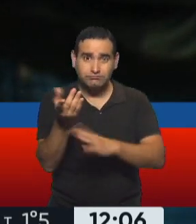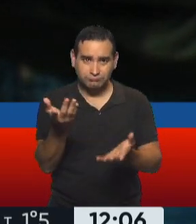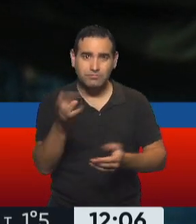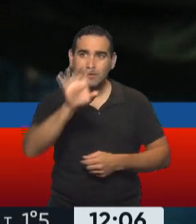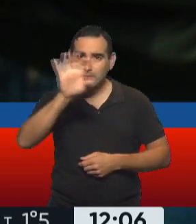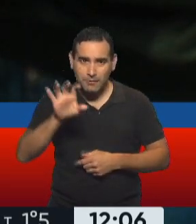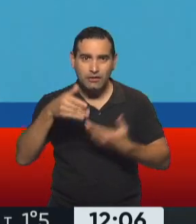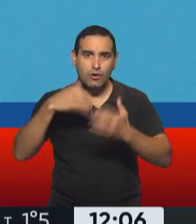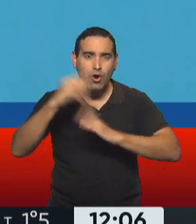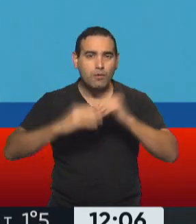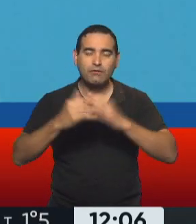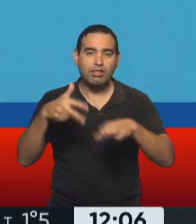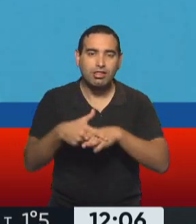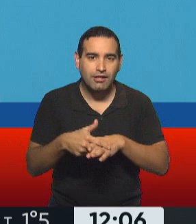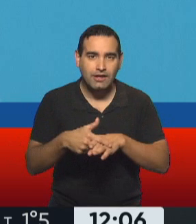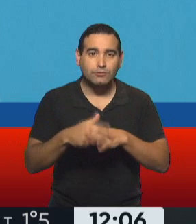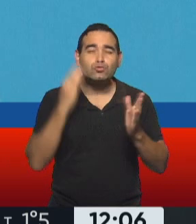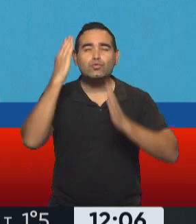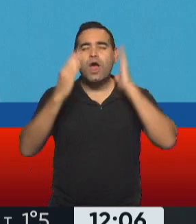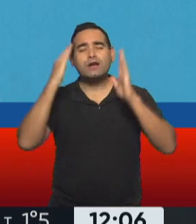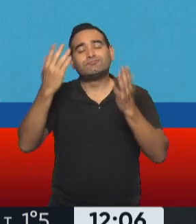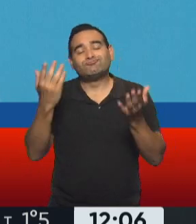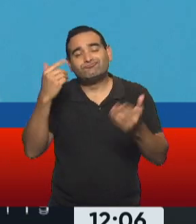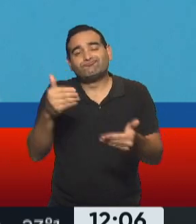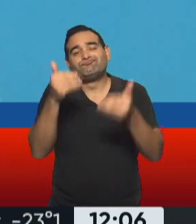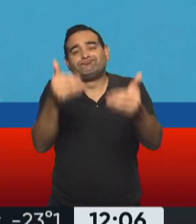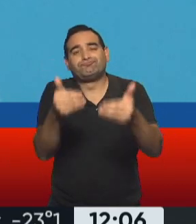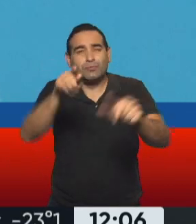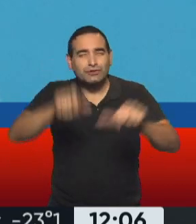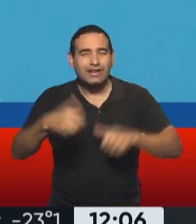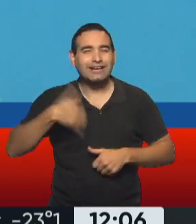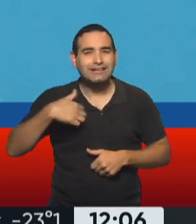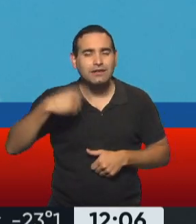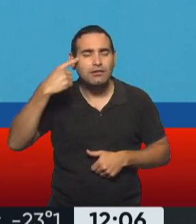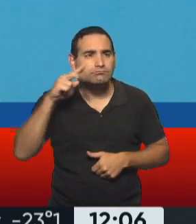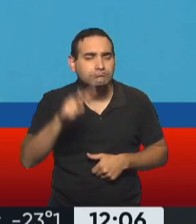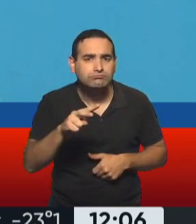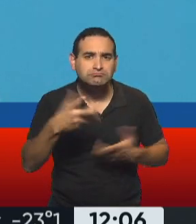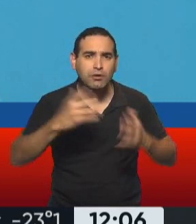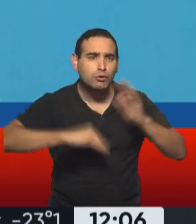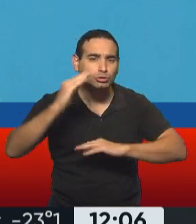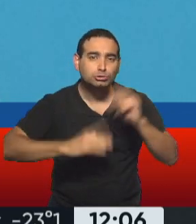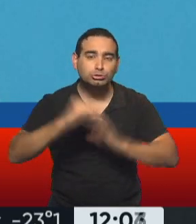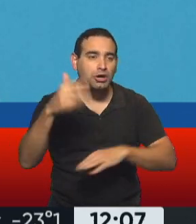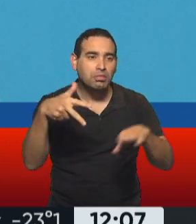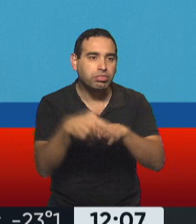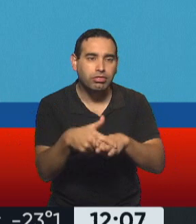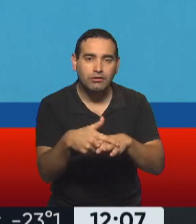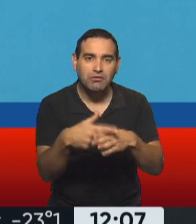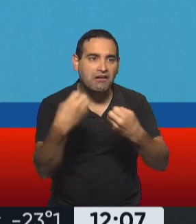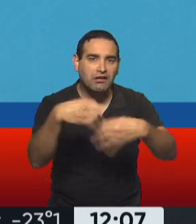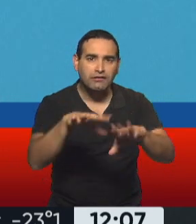son los sueños que se postergaron de argentinos y argentinas que vieron cómo las obras quedaron